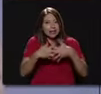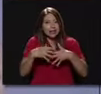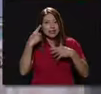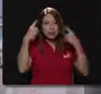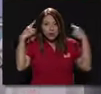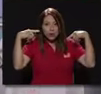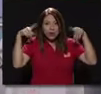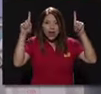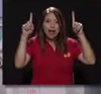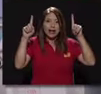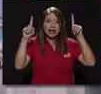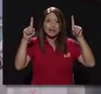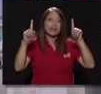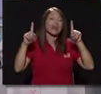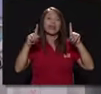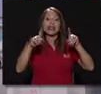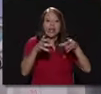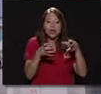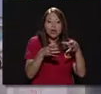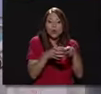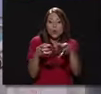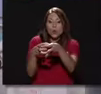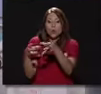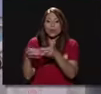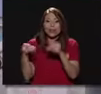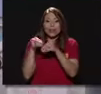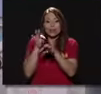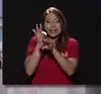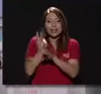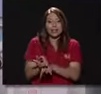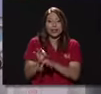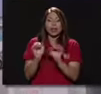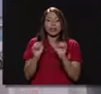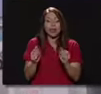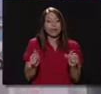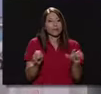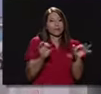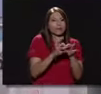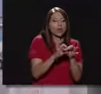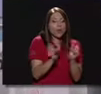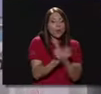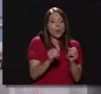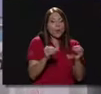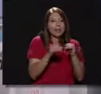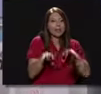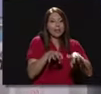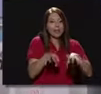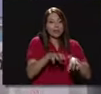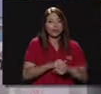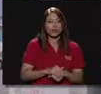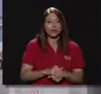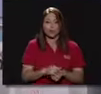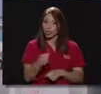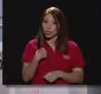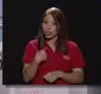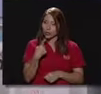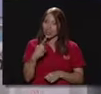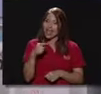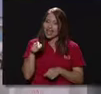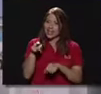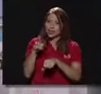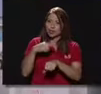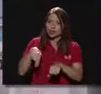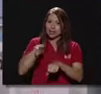empresas para lograr conectar entre los sectores más tradicionales con los sectores más dinámicos. Pero ahí incluso yo diría que los nacionales,